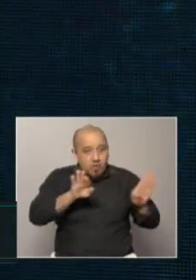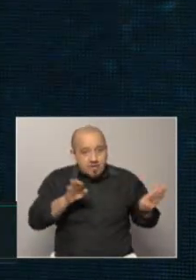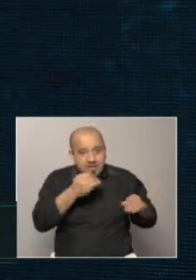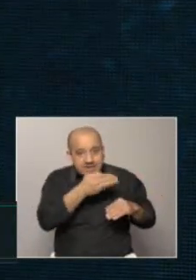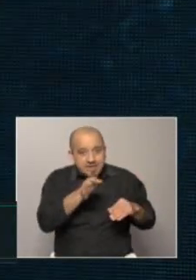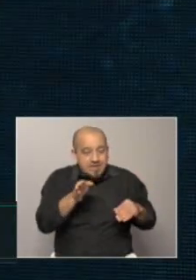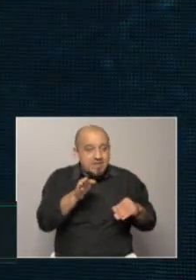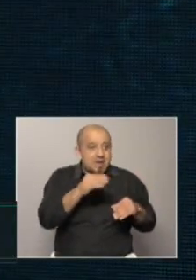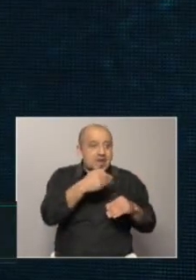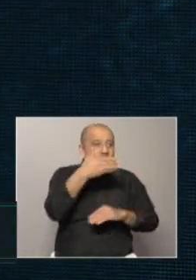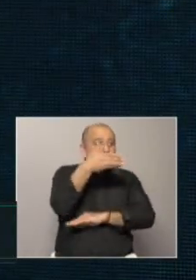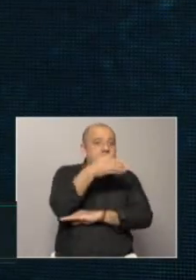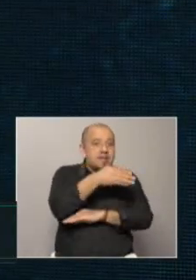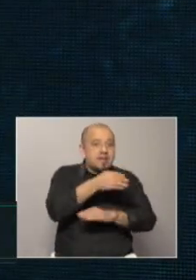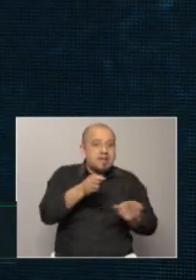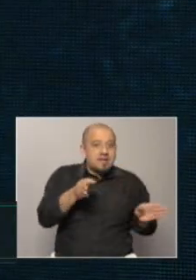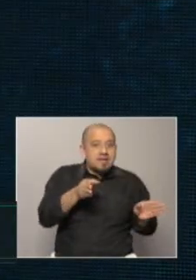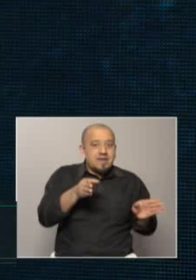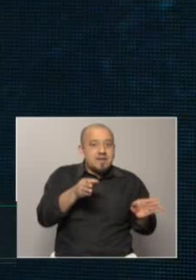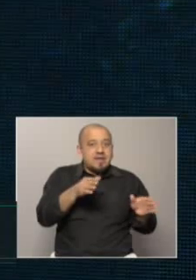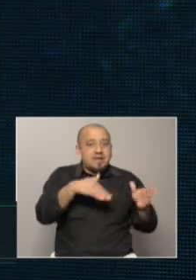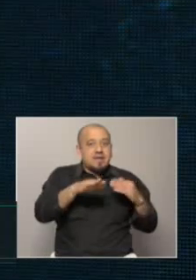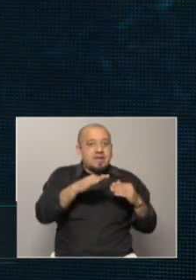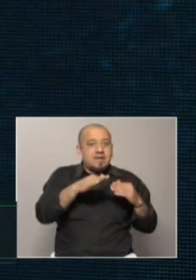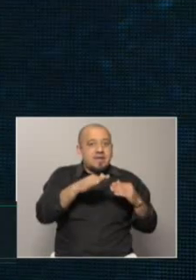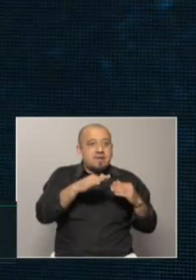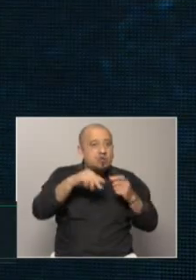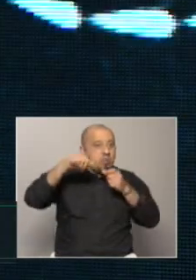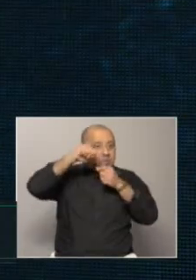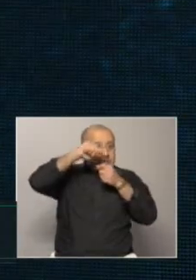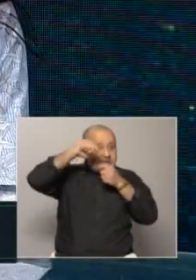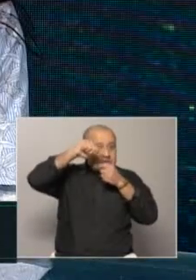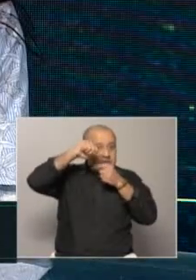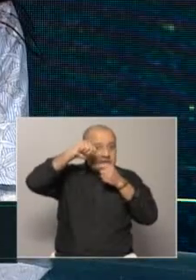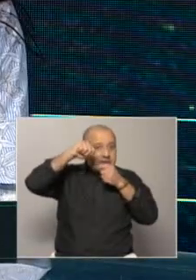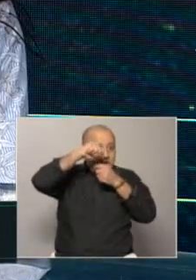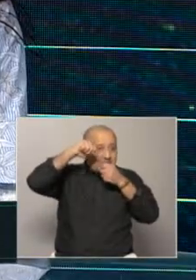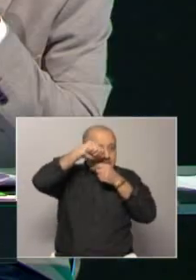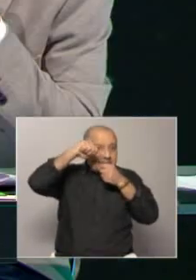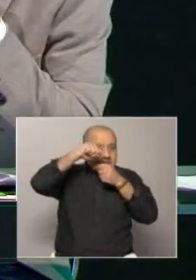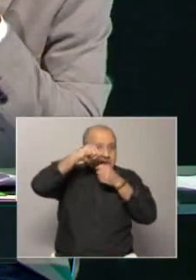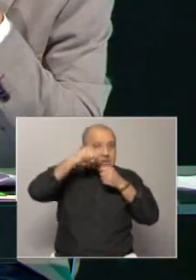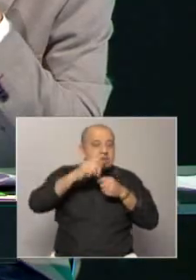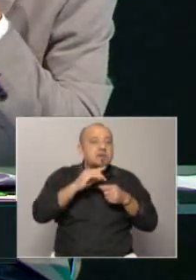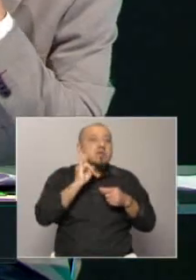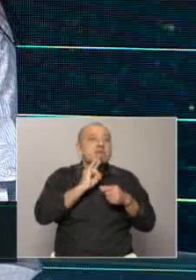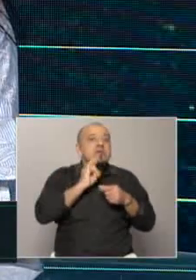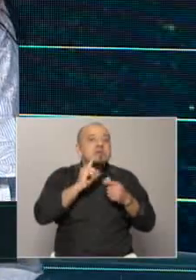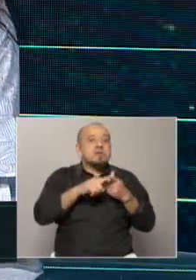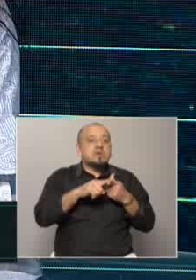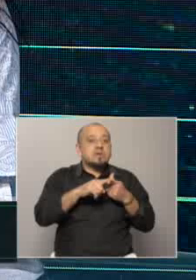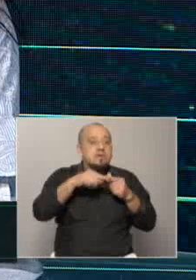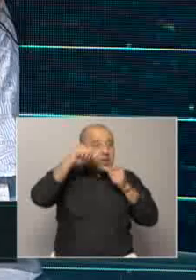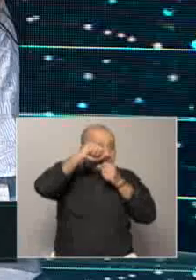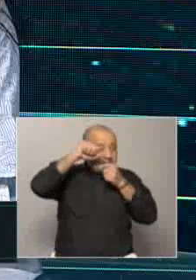apartamento, de la habitación. Era tremendo, estaba fumando pasta base. Te dijo que estaba tomando la leche. Claro, sí. En